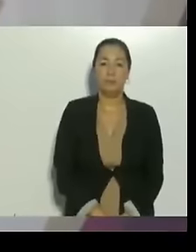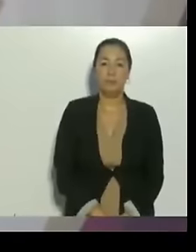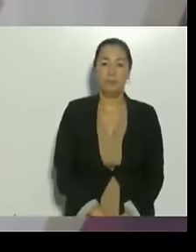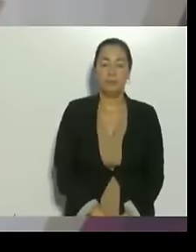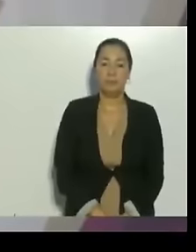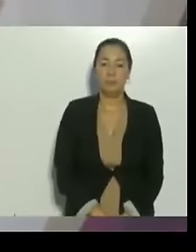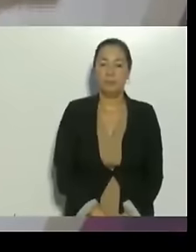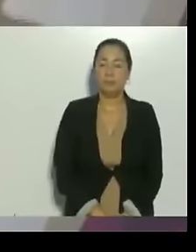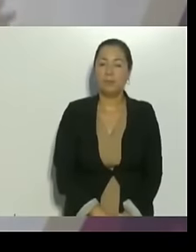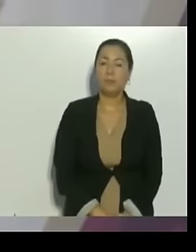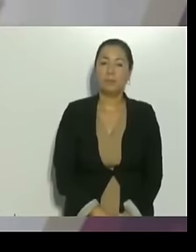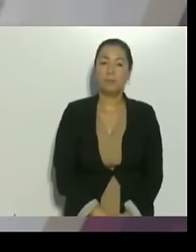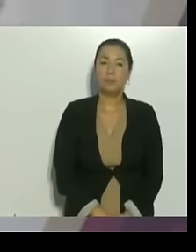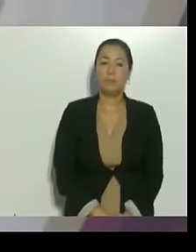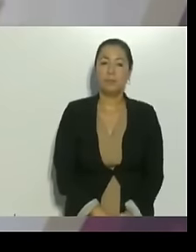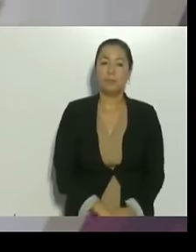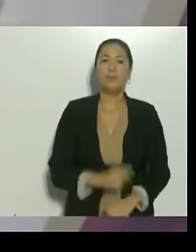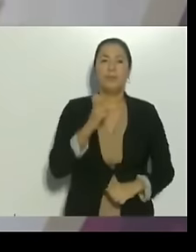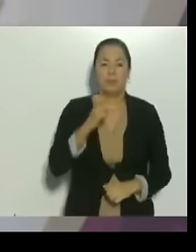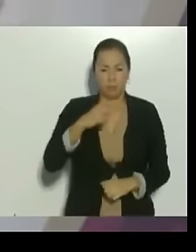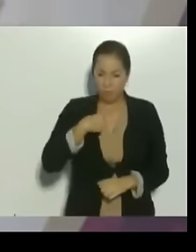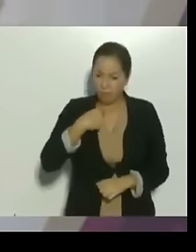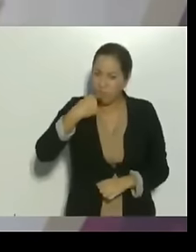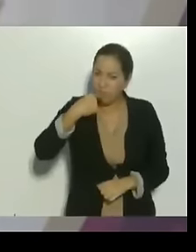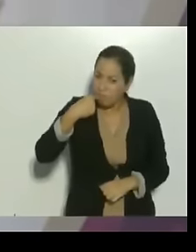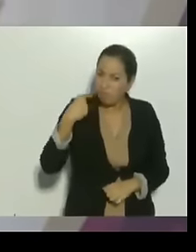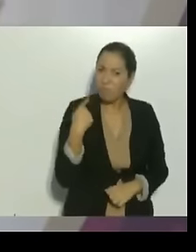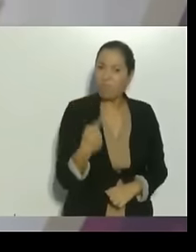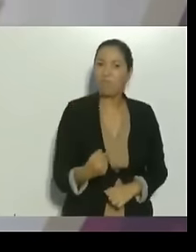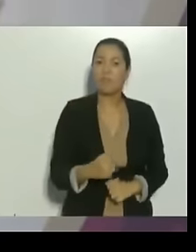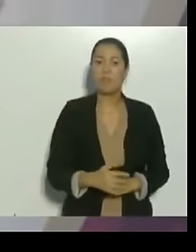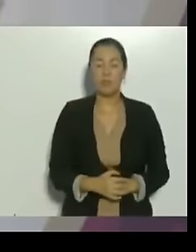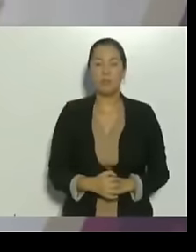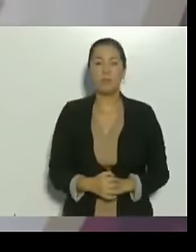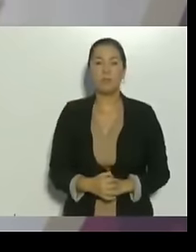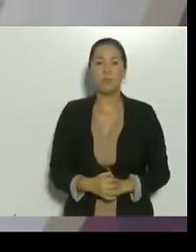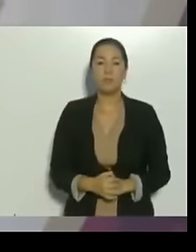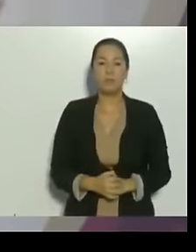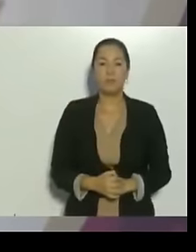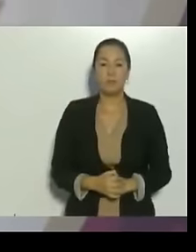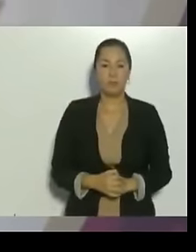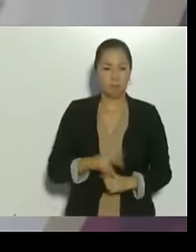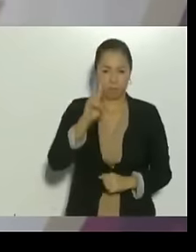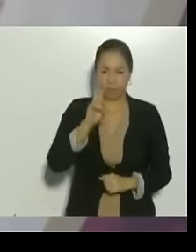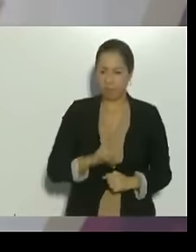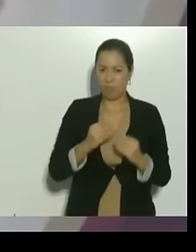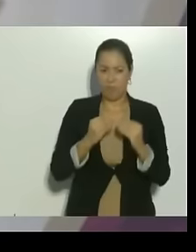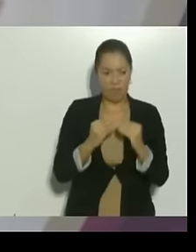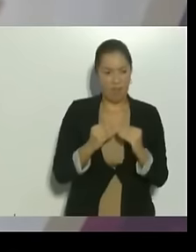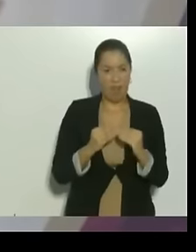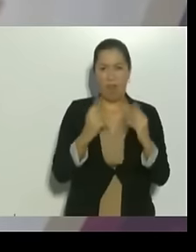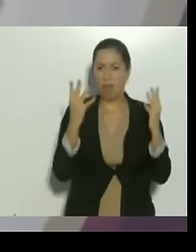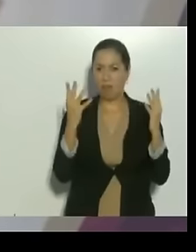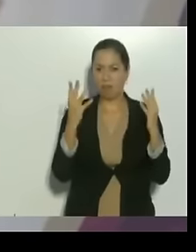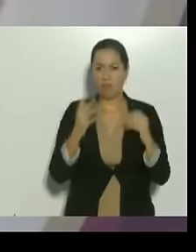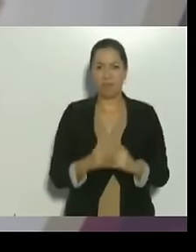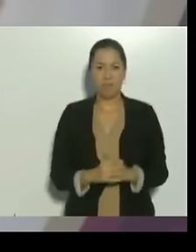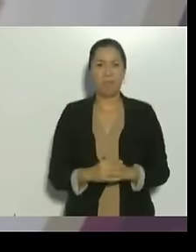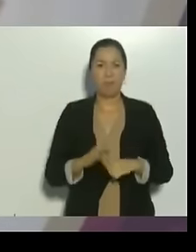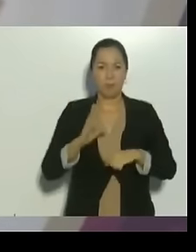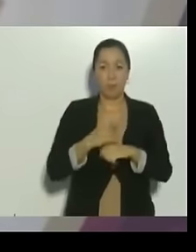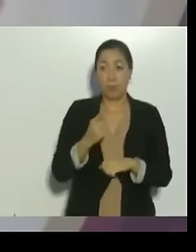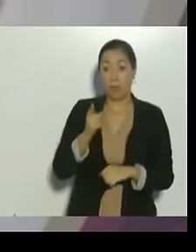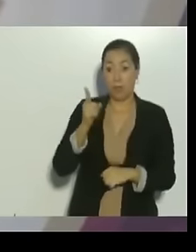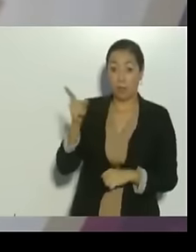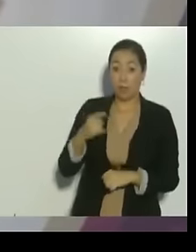presidenta Esto lo digo con toda Claridad porque el presidente de